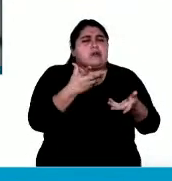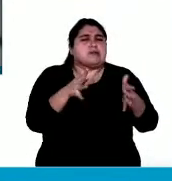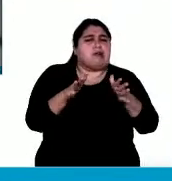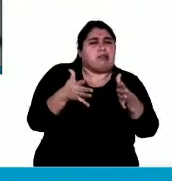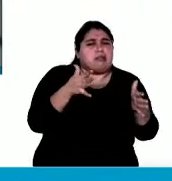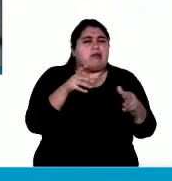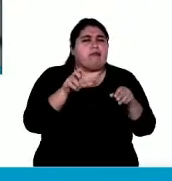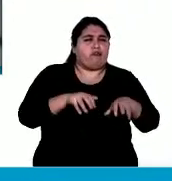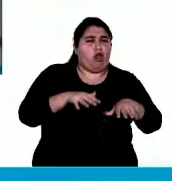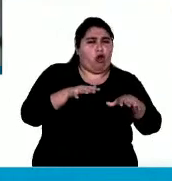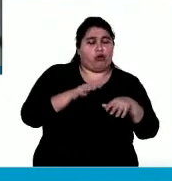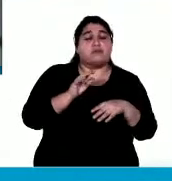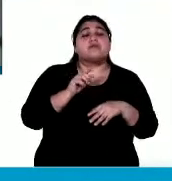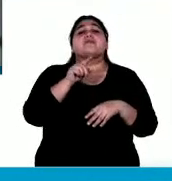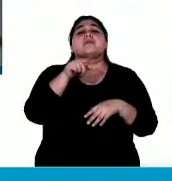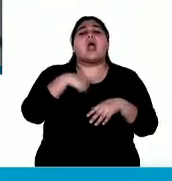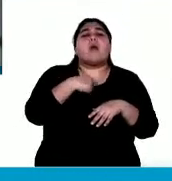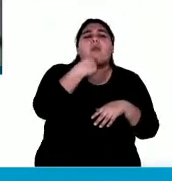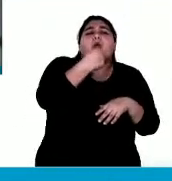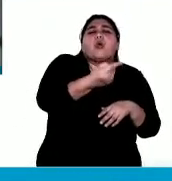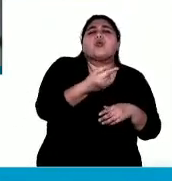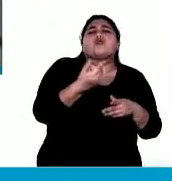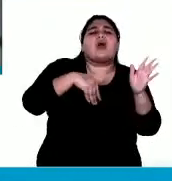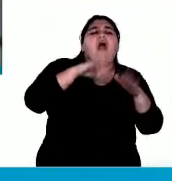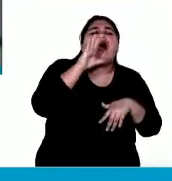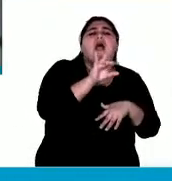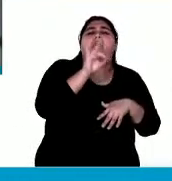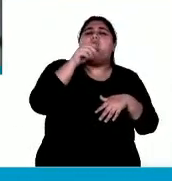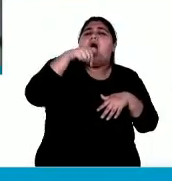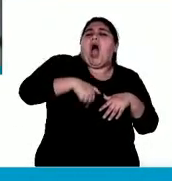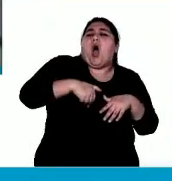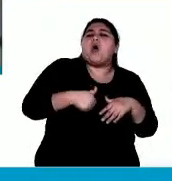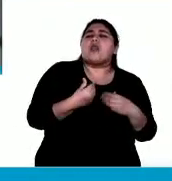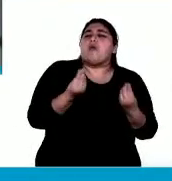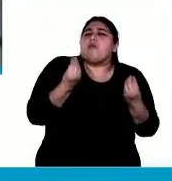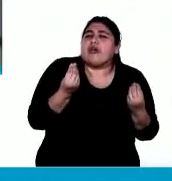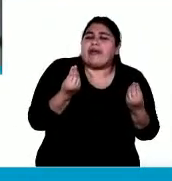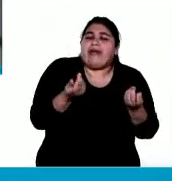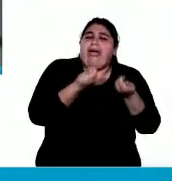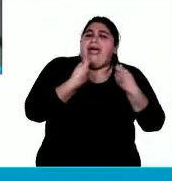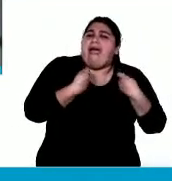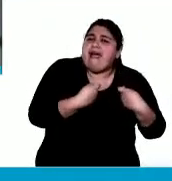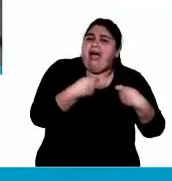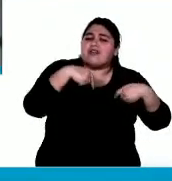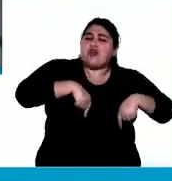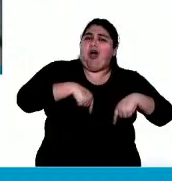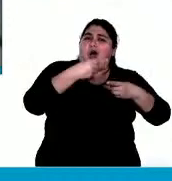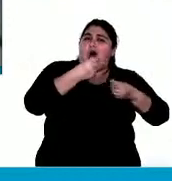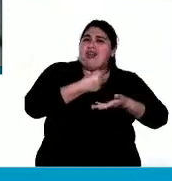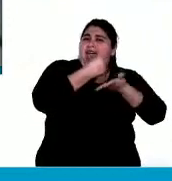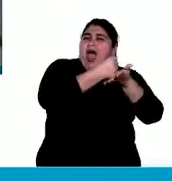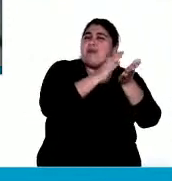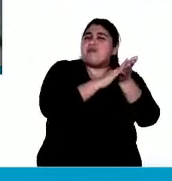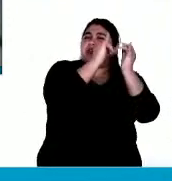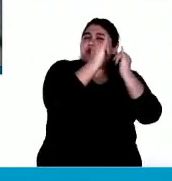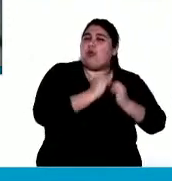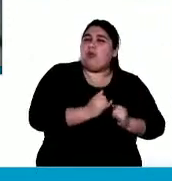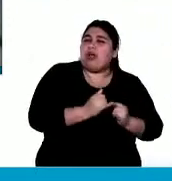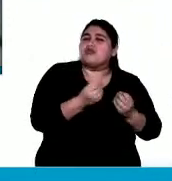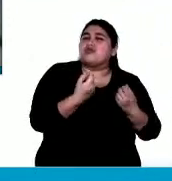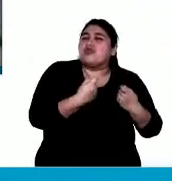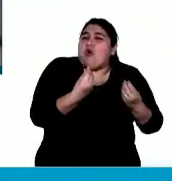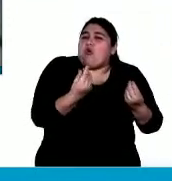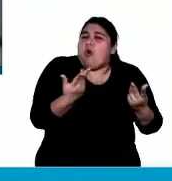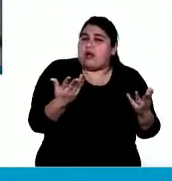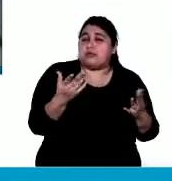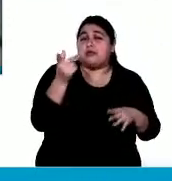que le hicieron fue, ¿cuál es esta prioridad? ¿Por qué ahora? ¿Cuál es el gasto presupuestario que insume semejante reforma? No lo